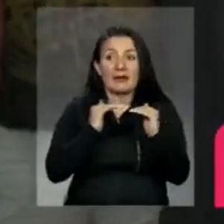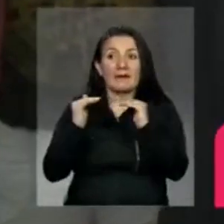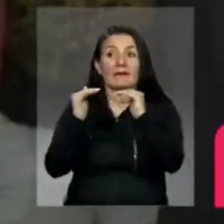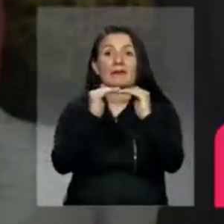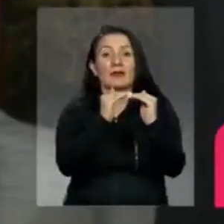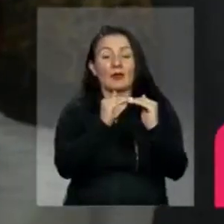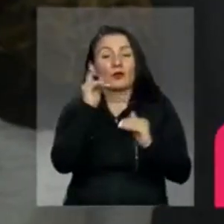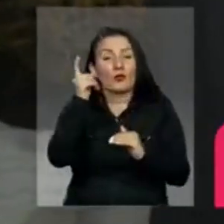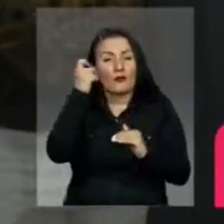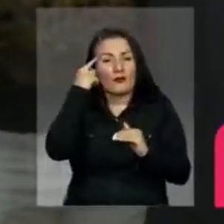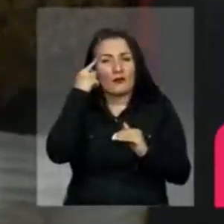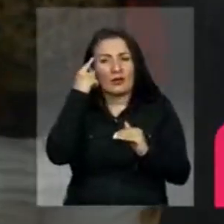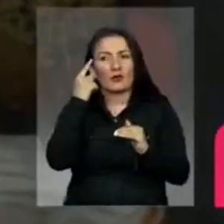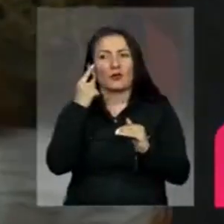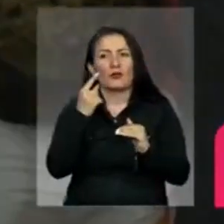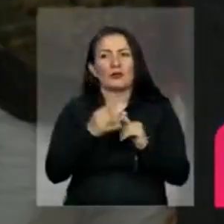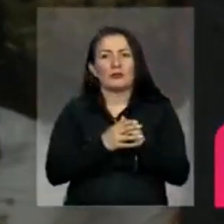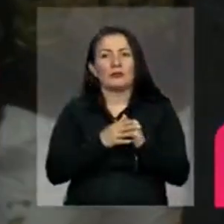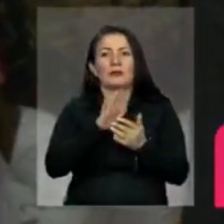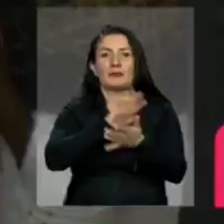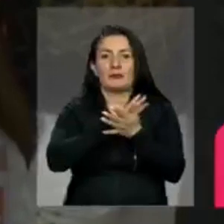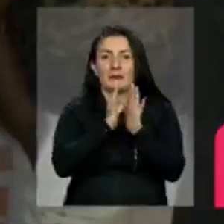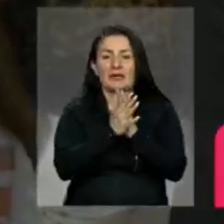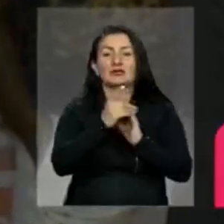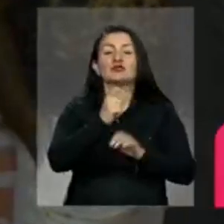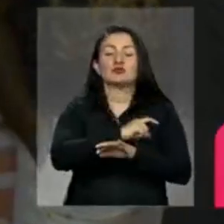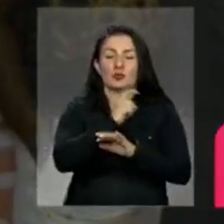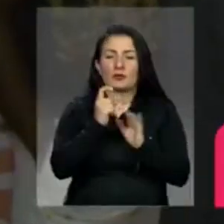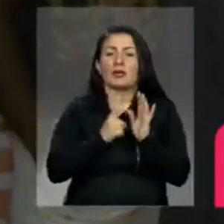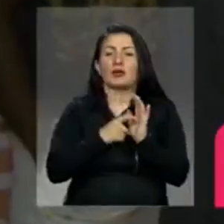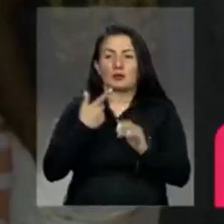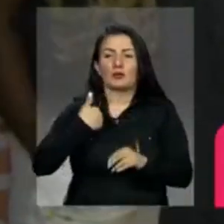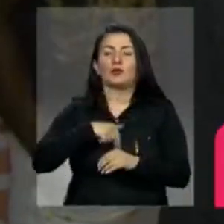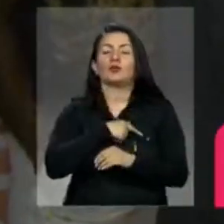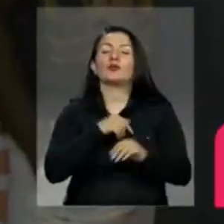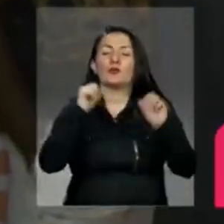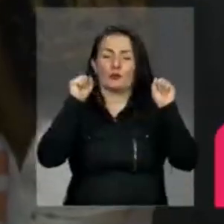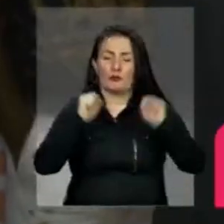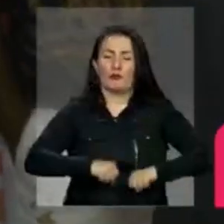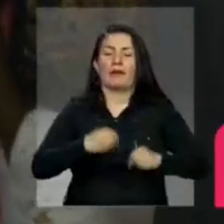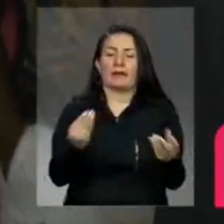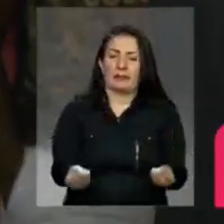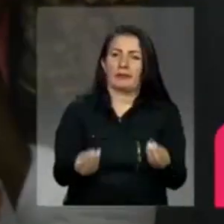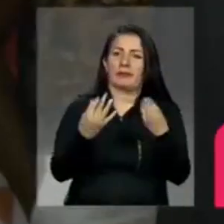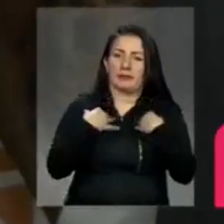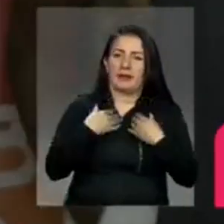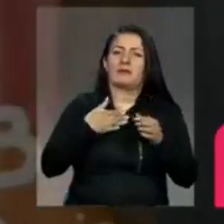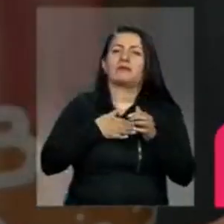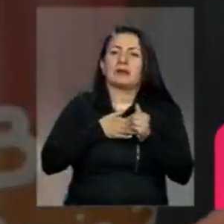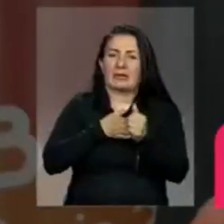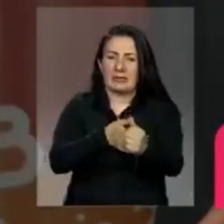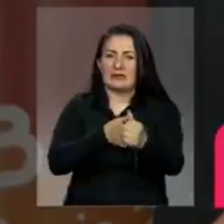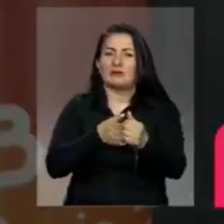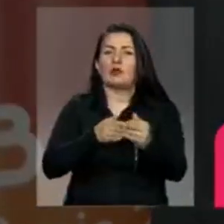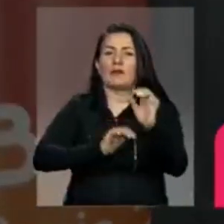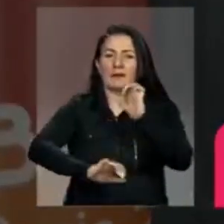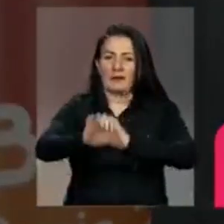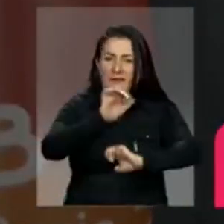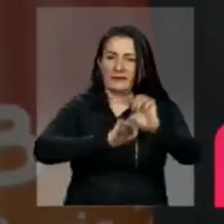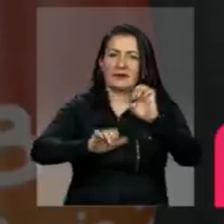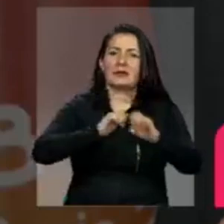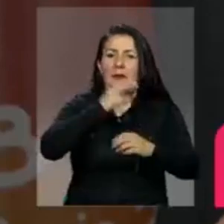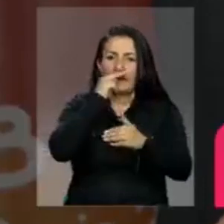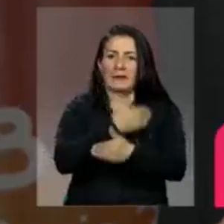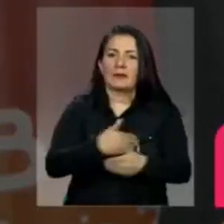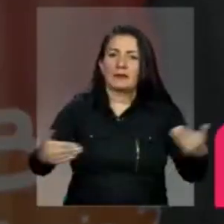el gobierno de la paz total. Vamos a tener todos estos mecanismos de defensa para los